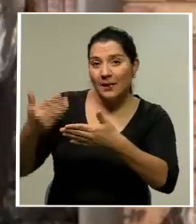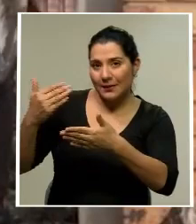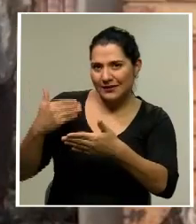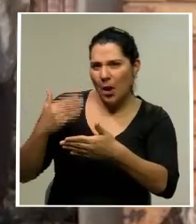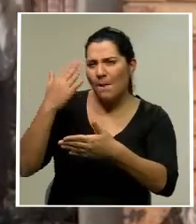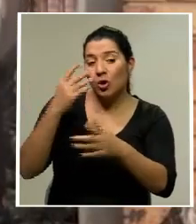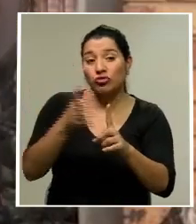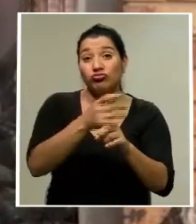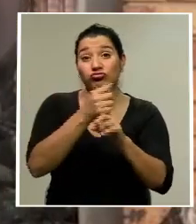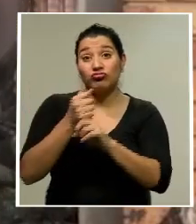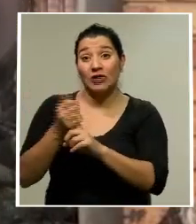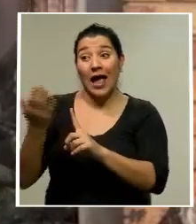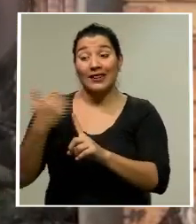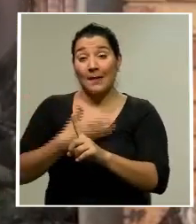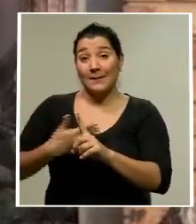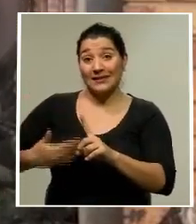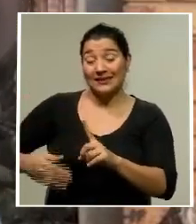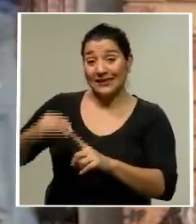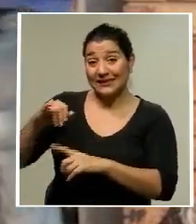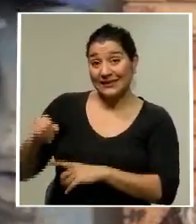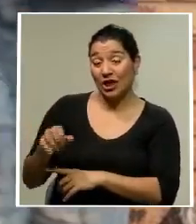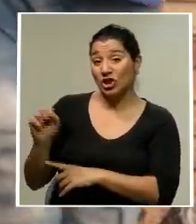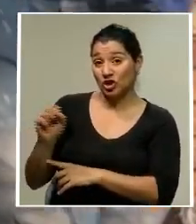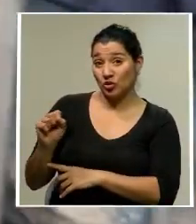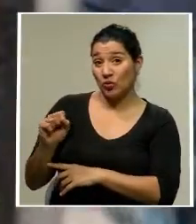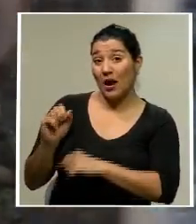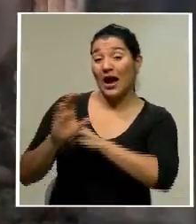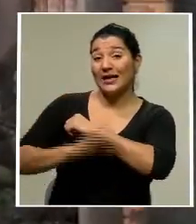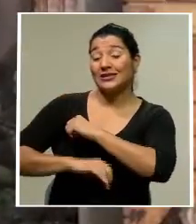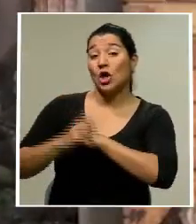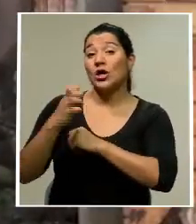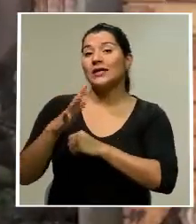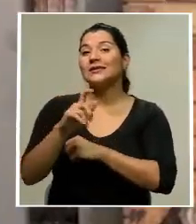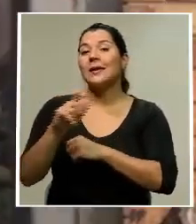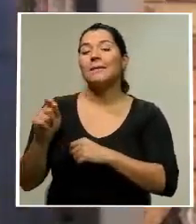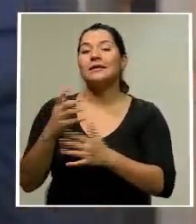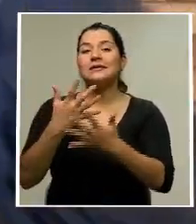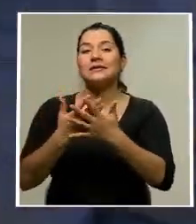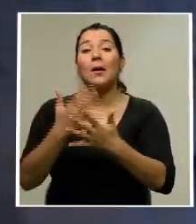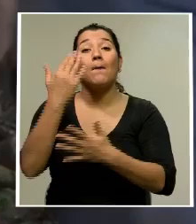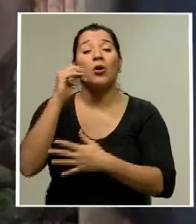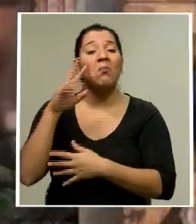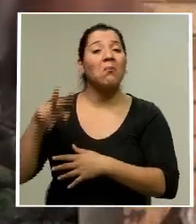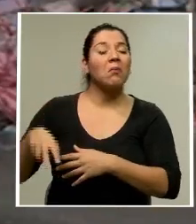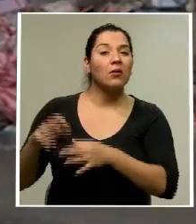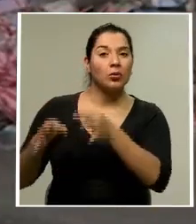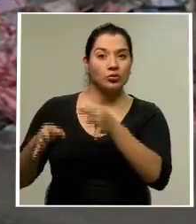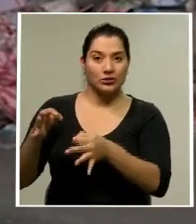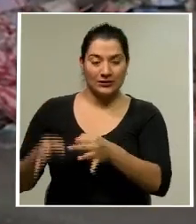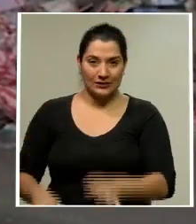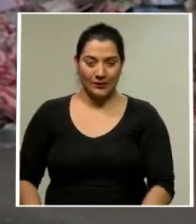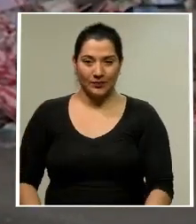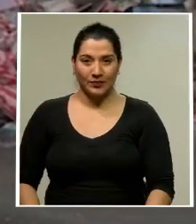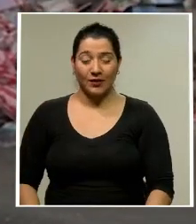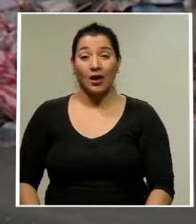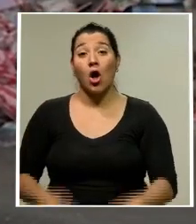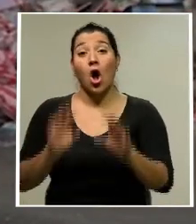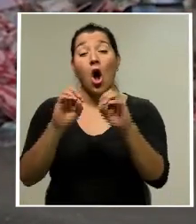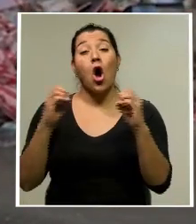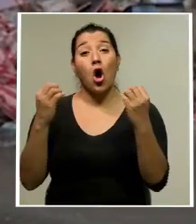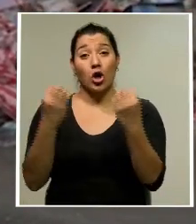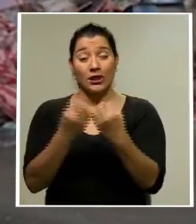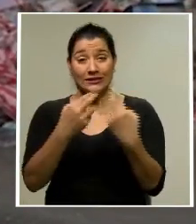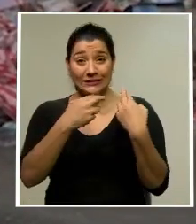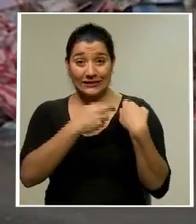del expresidente Jacob Zuma, condenado a 15 meses de prisión firme por desacato a la justicia. El organismo regulador de bienes